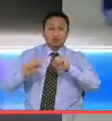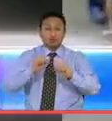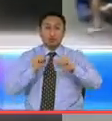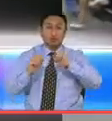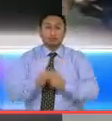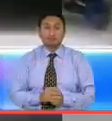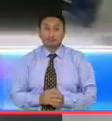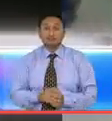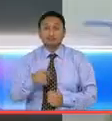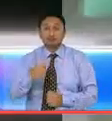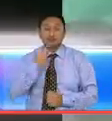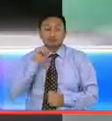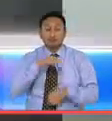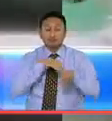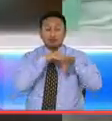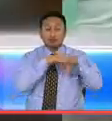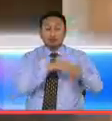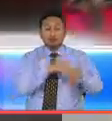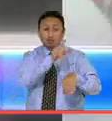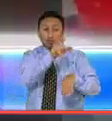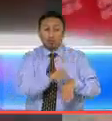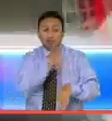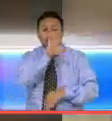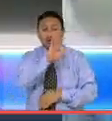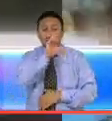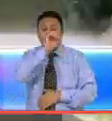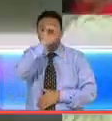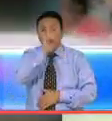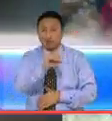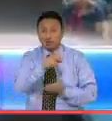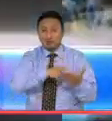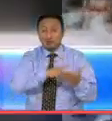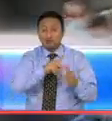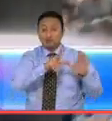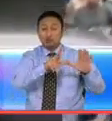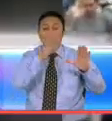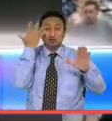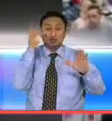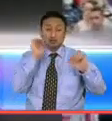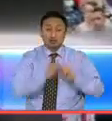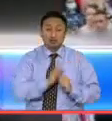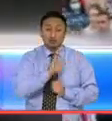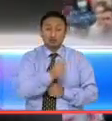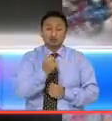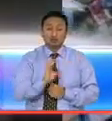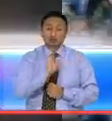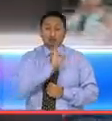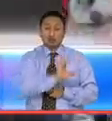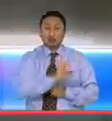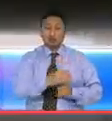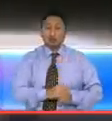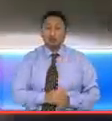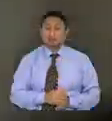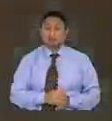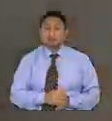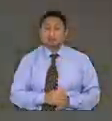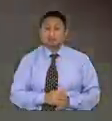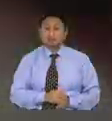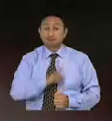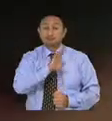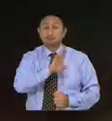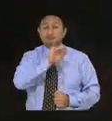actividades manifestaron su respaldo a quien entregaba el 90% de interés en 8 días sobre los capitales entregados por la gente. Al igual que Big